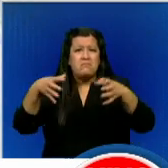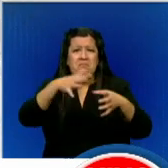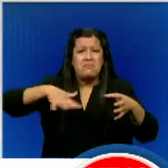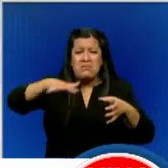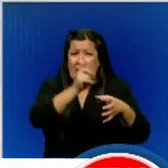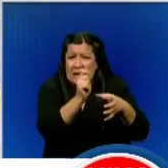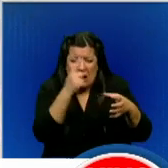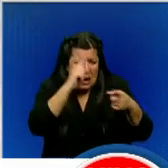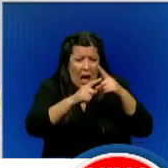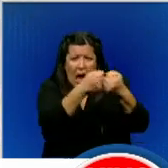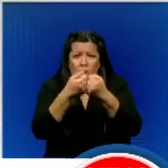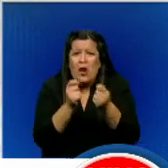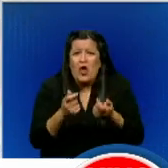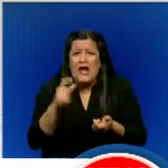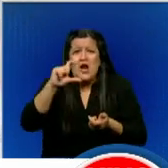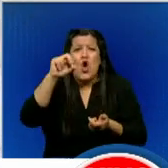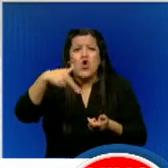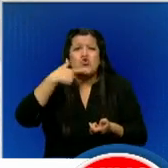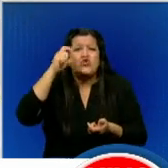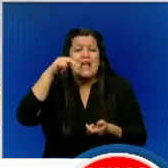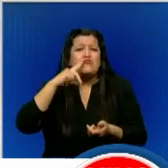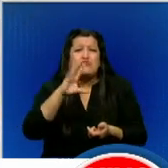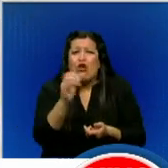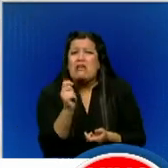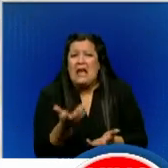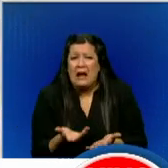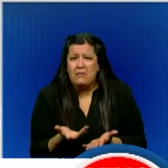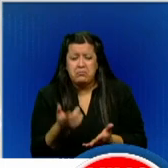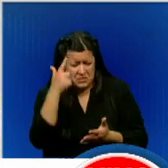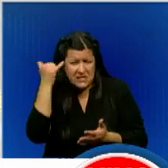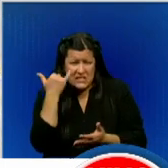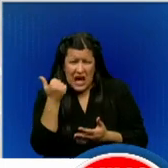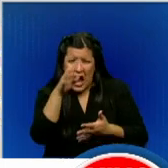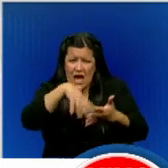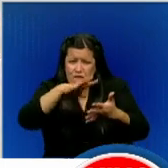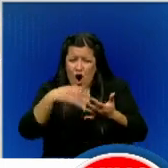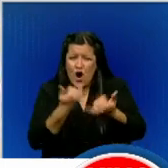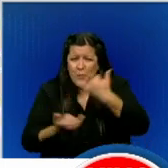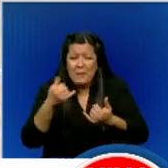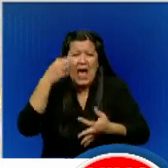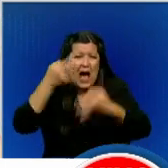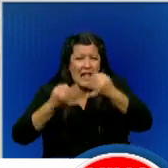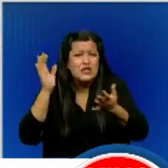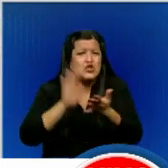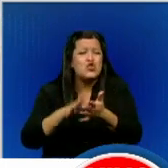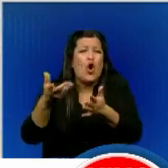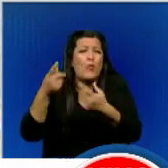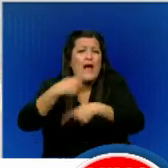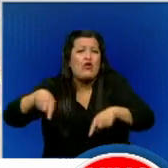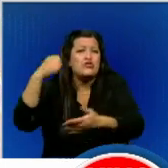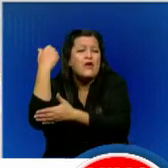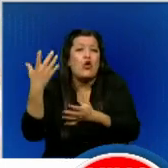es que va a pagar esto se ha presentado algún informe análisis al respecto del impacto económico que van a tener estos